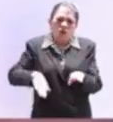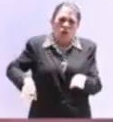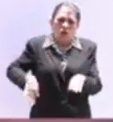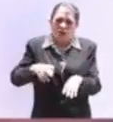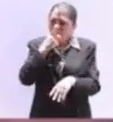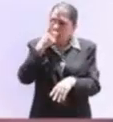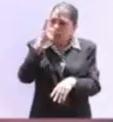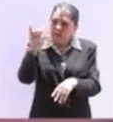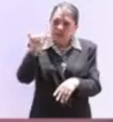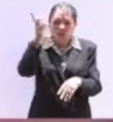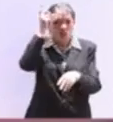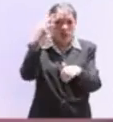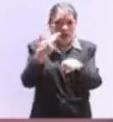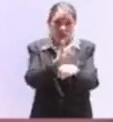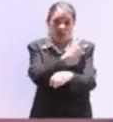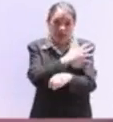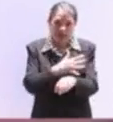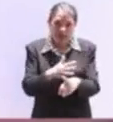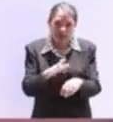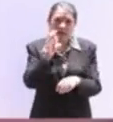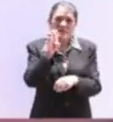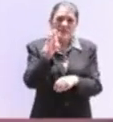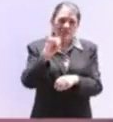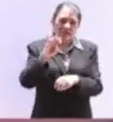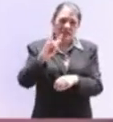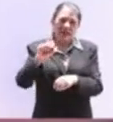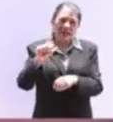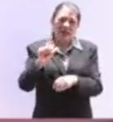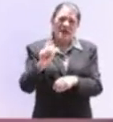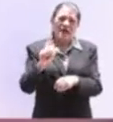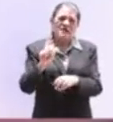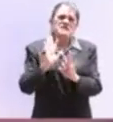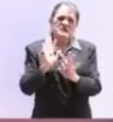directora general, Cecilia Fernández,